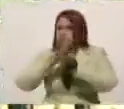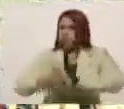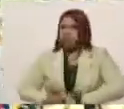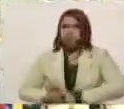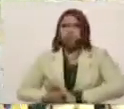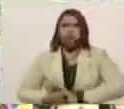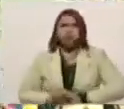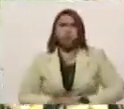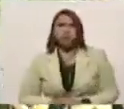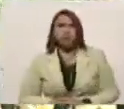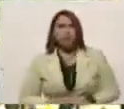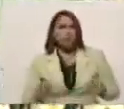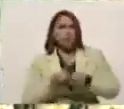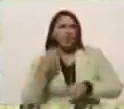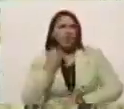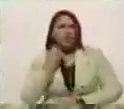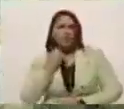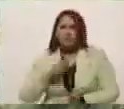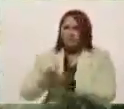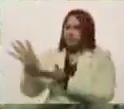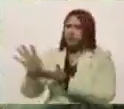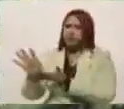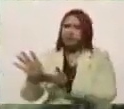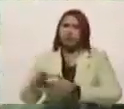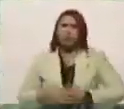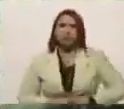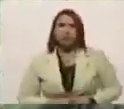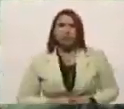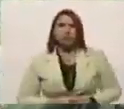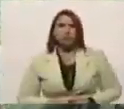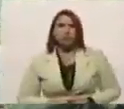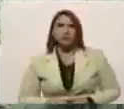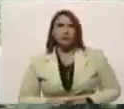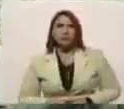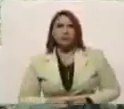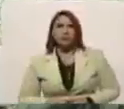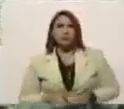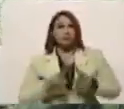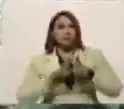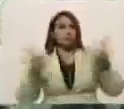tumor, los saquen de territorio nacional. Paz,